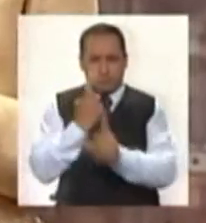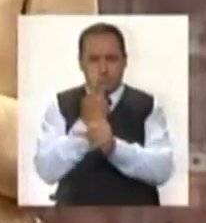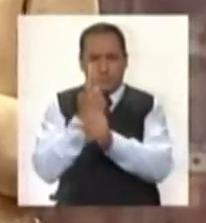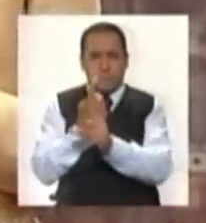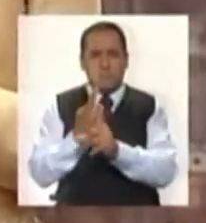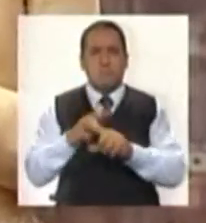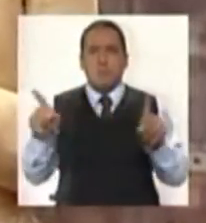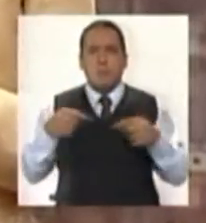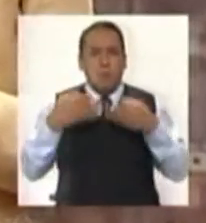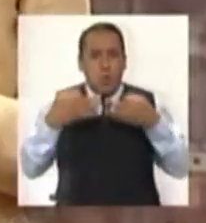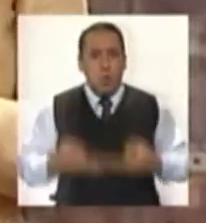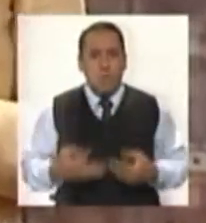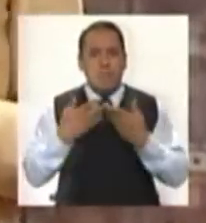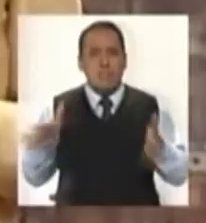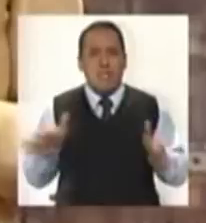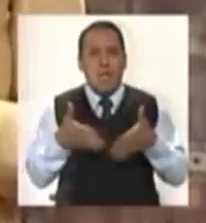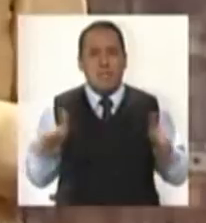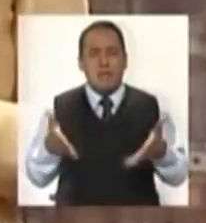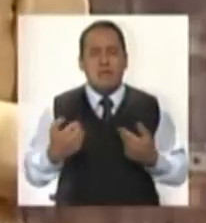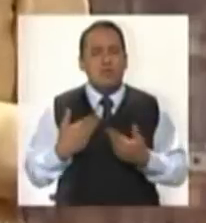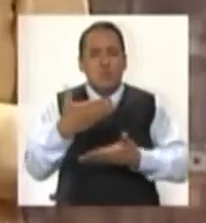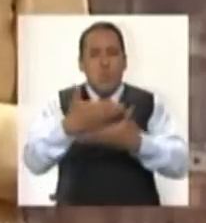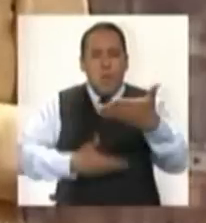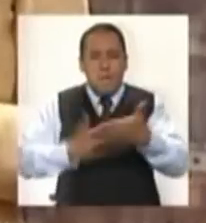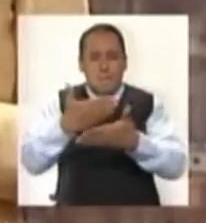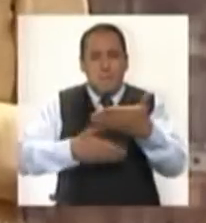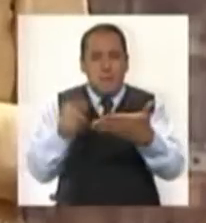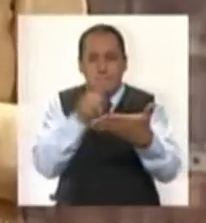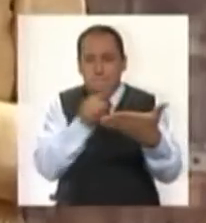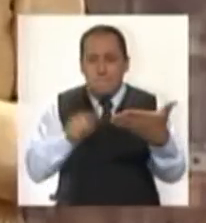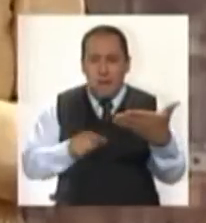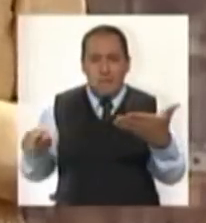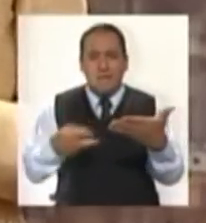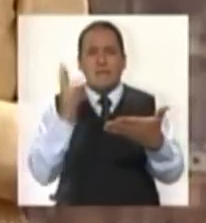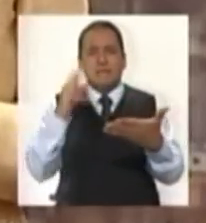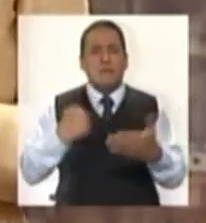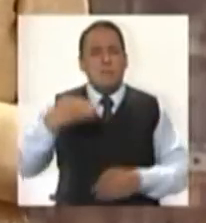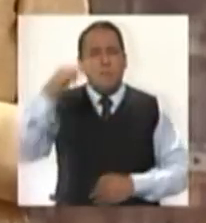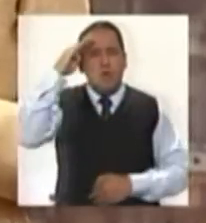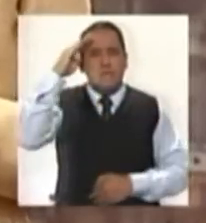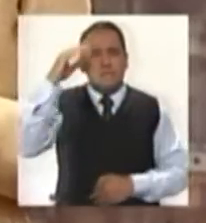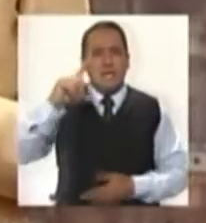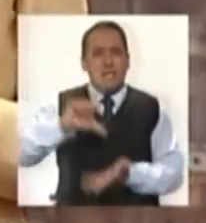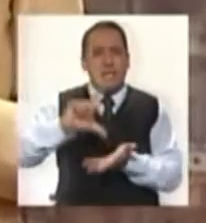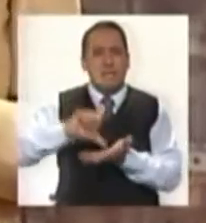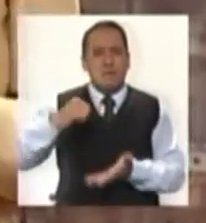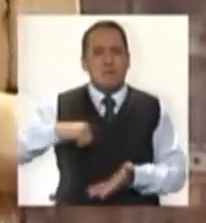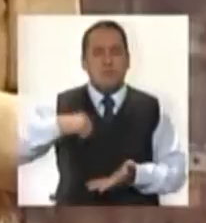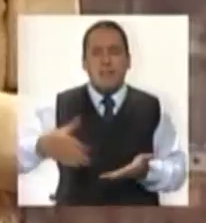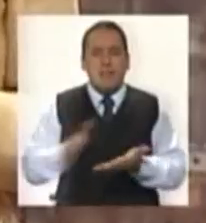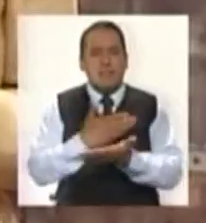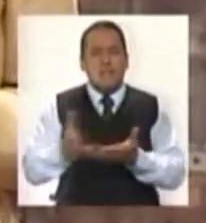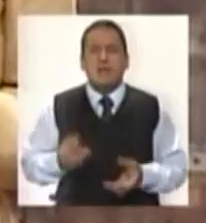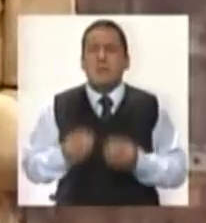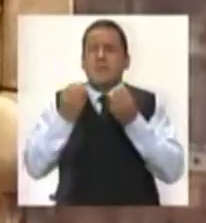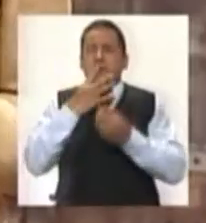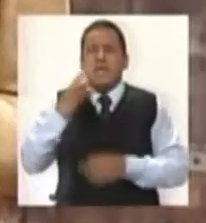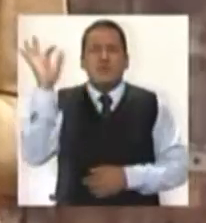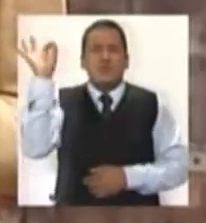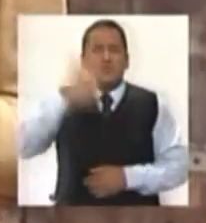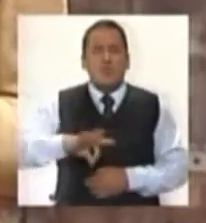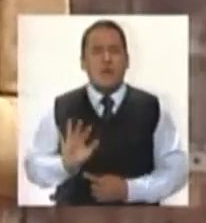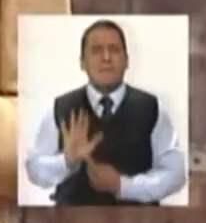cumplido. ¿Por qué no tenemos mapas del delito como prometió? ¿No tenemos policía metropolitana como prometió? ¿Por qué nunca